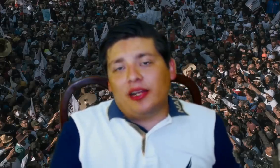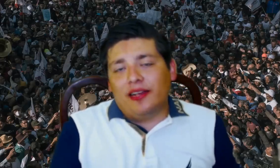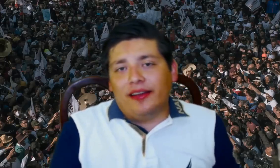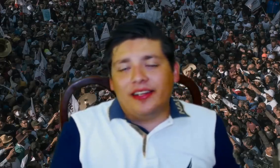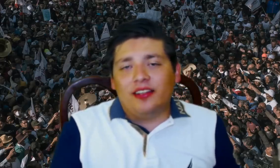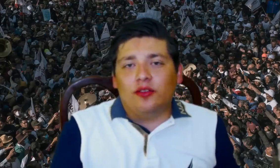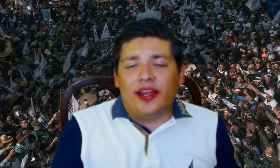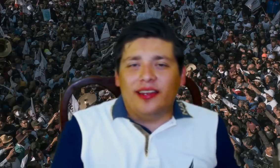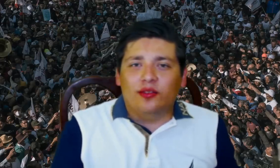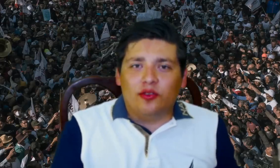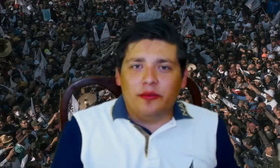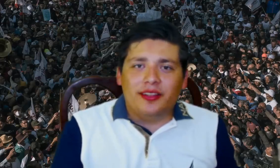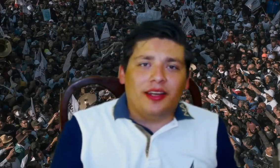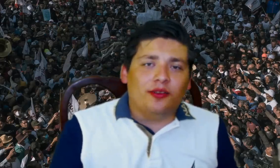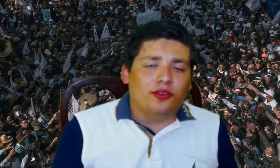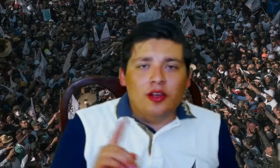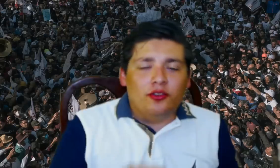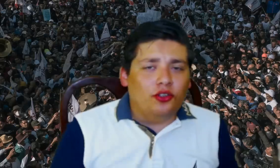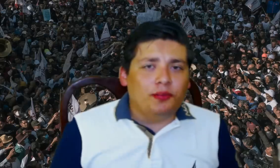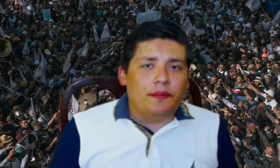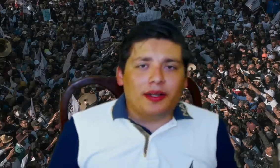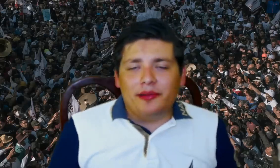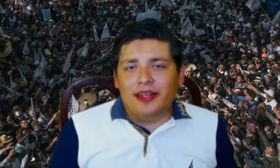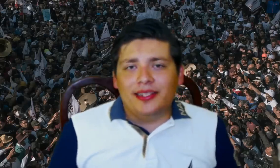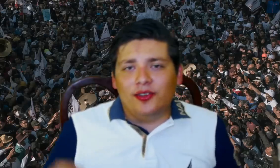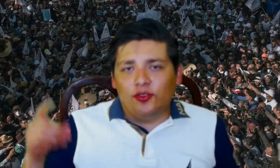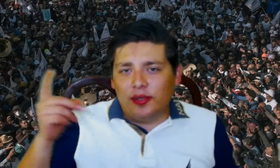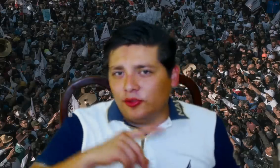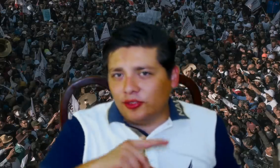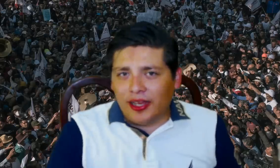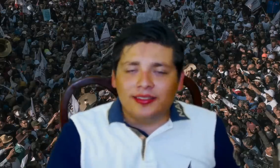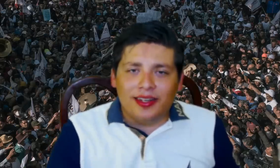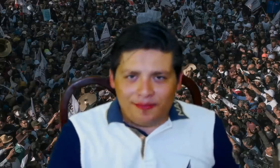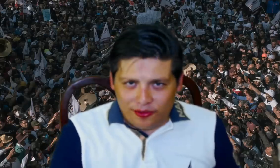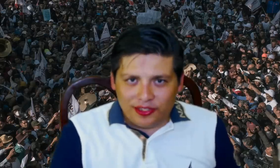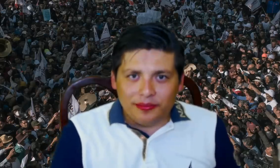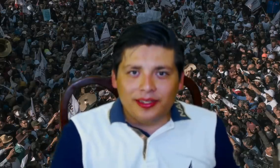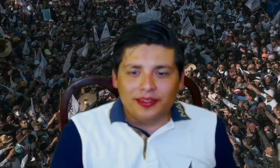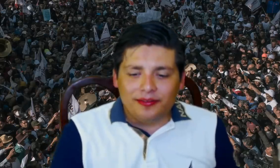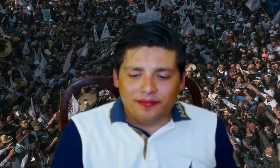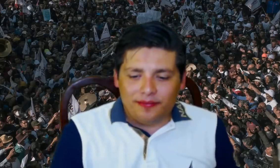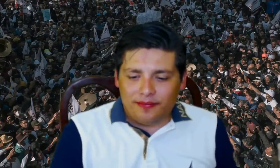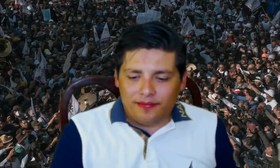Déjenmelo aquí abajito en los comentarios. Yo soy Pepe Ramírez y nos vemos hasta la próxima.